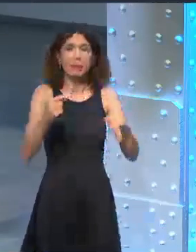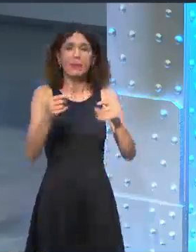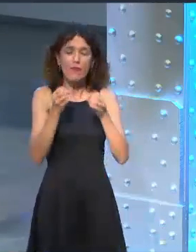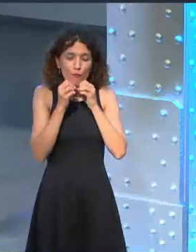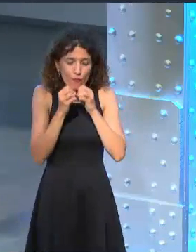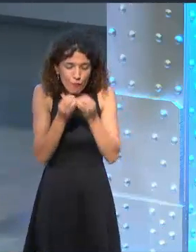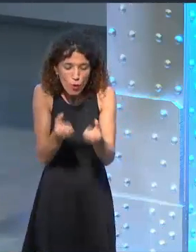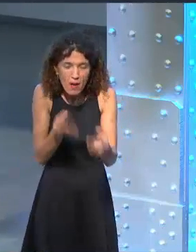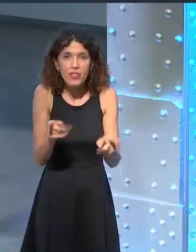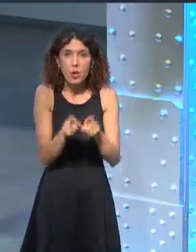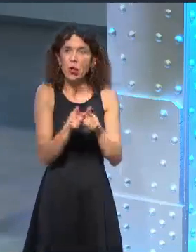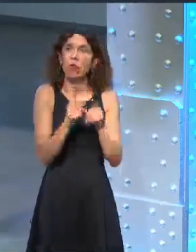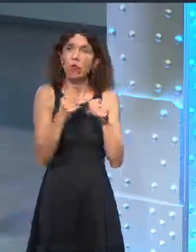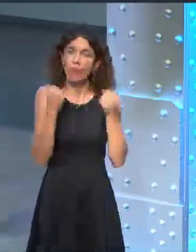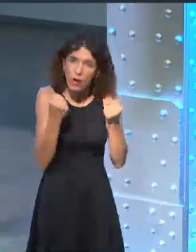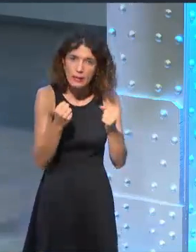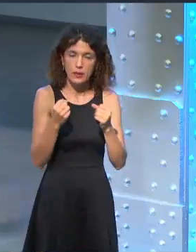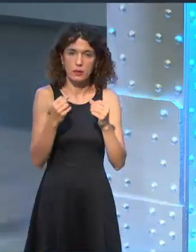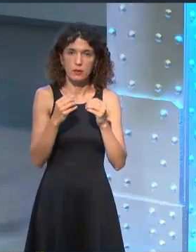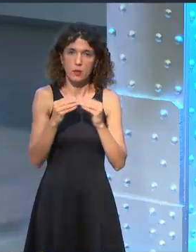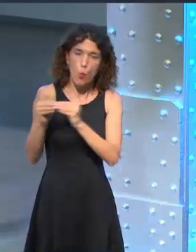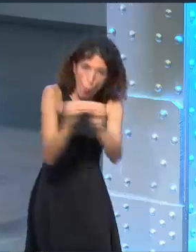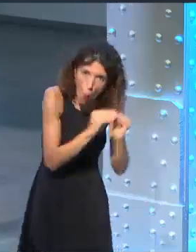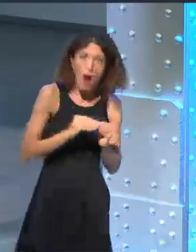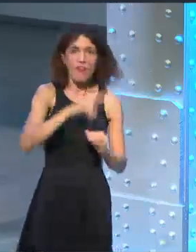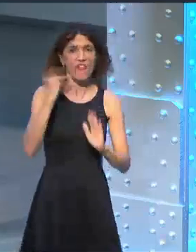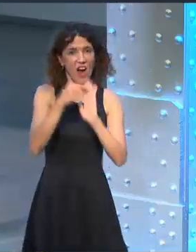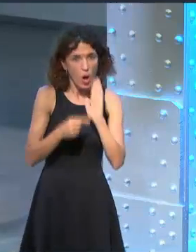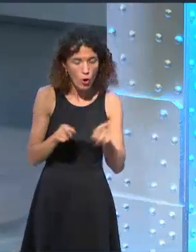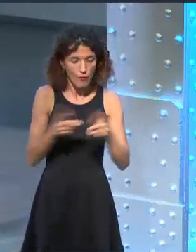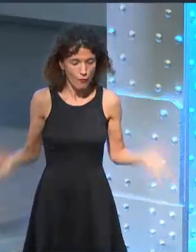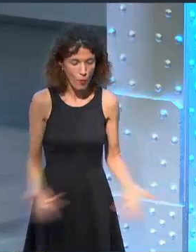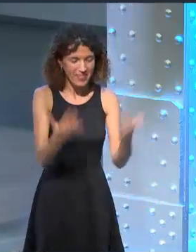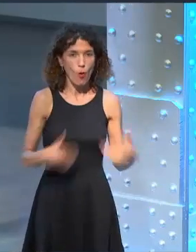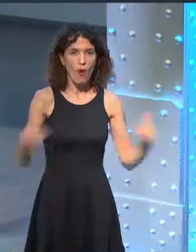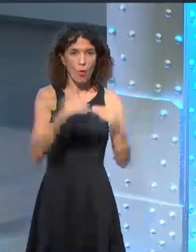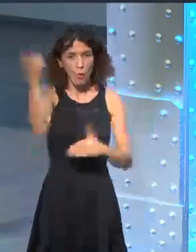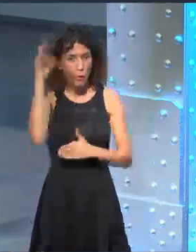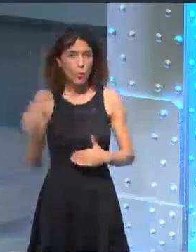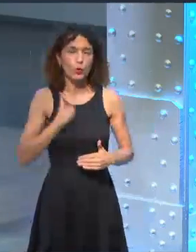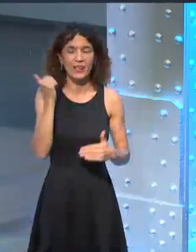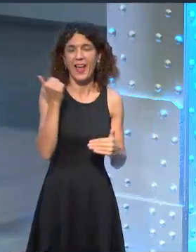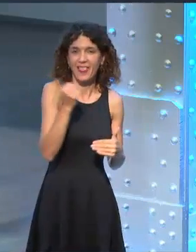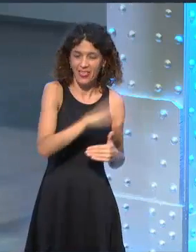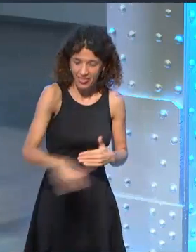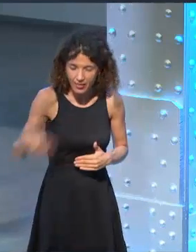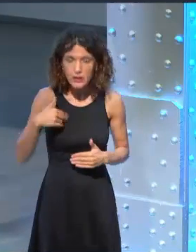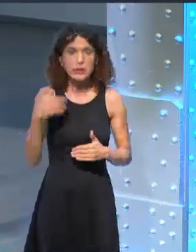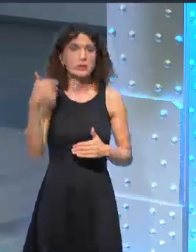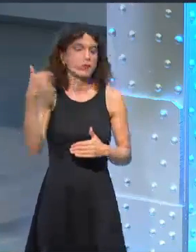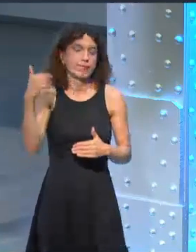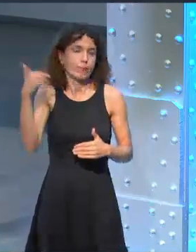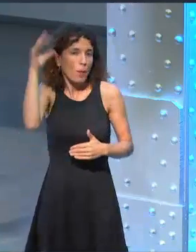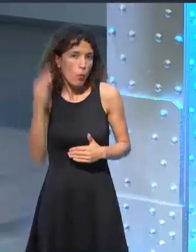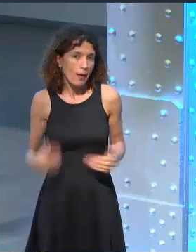mensajes de la misma intensidad en este sentido de fomentar la igualdad de oportunidades entre niños y niñas, entre chicos y chicas, entre